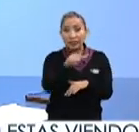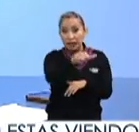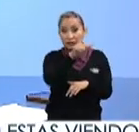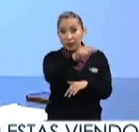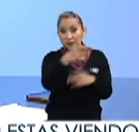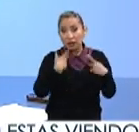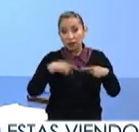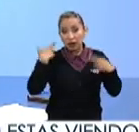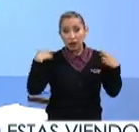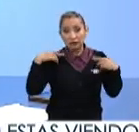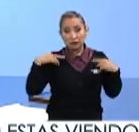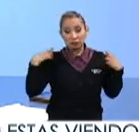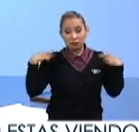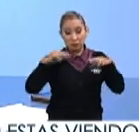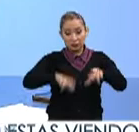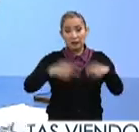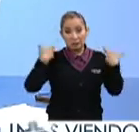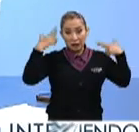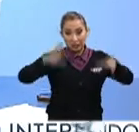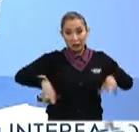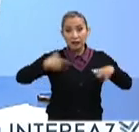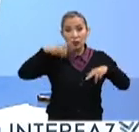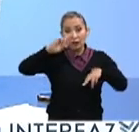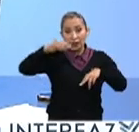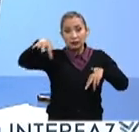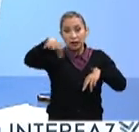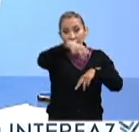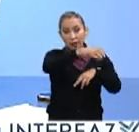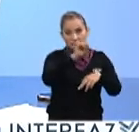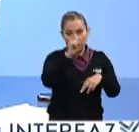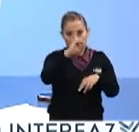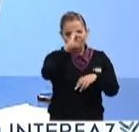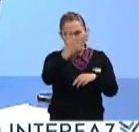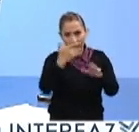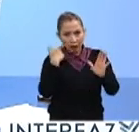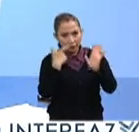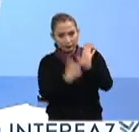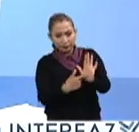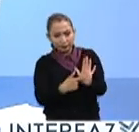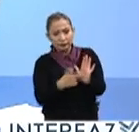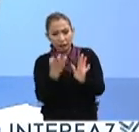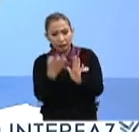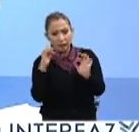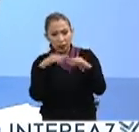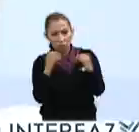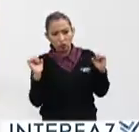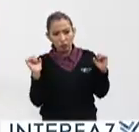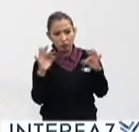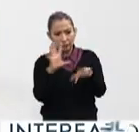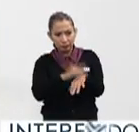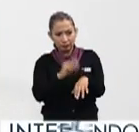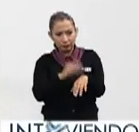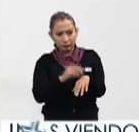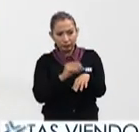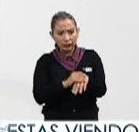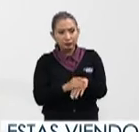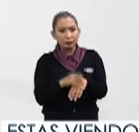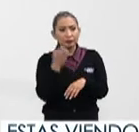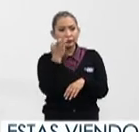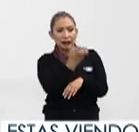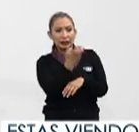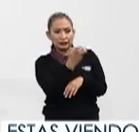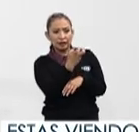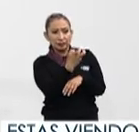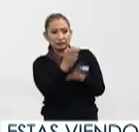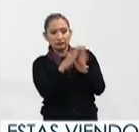16 representantes de distintas universidades. Vamos a ver precisamente la imagen de este encuentro, si nos lo permiten en producción. Ese es